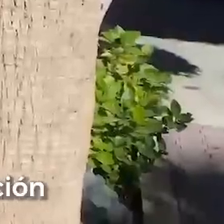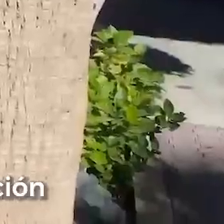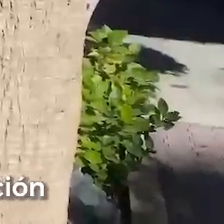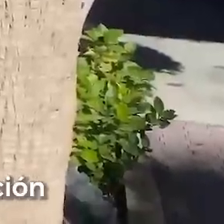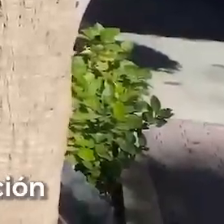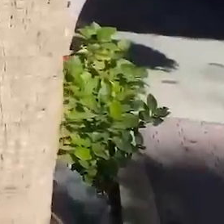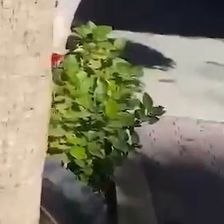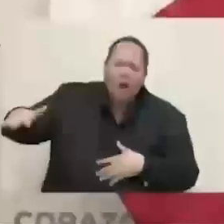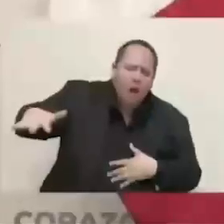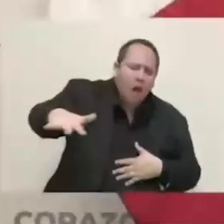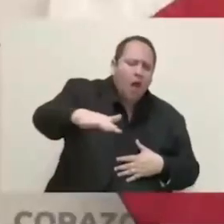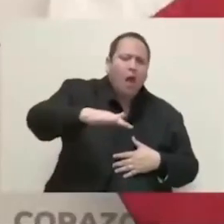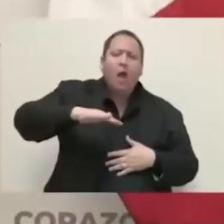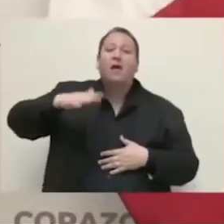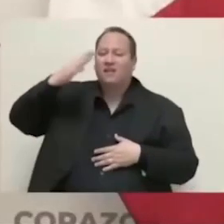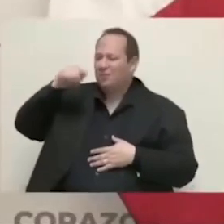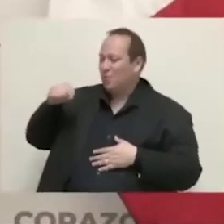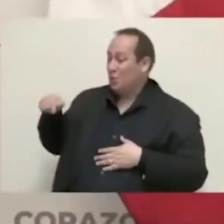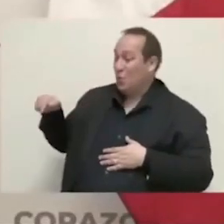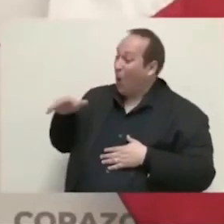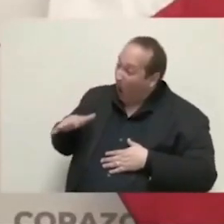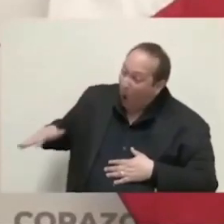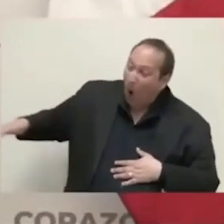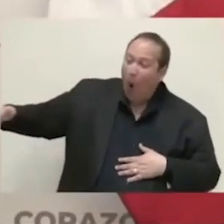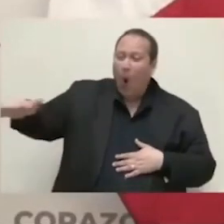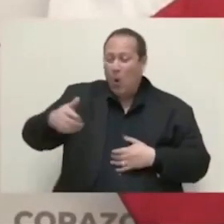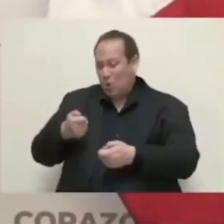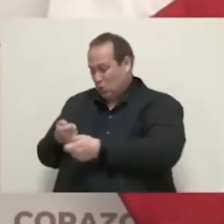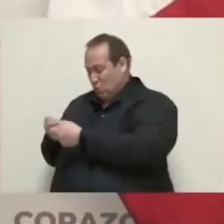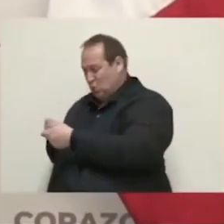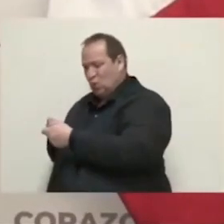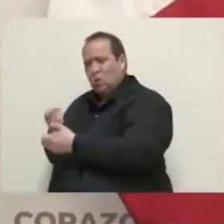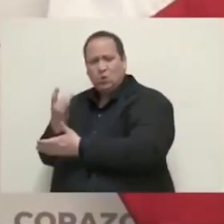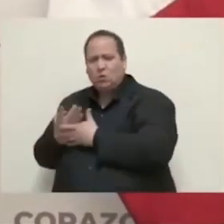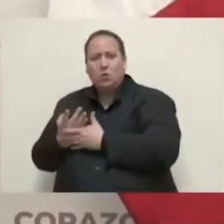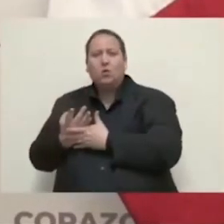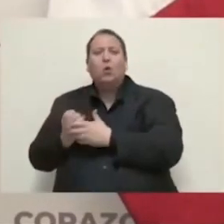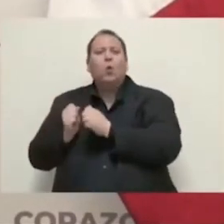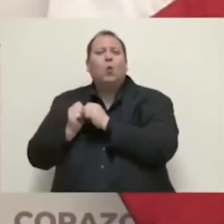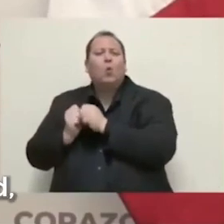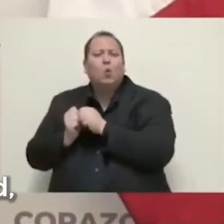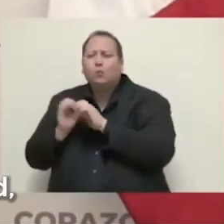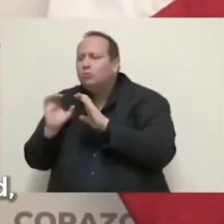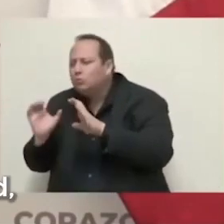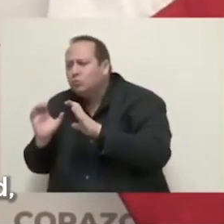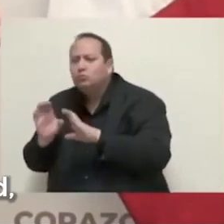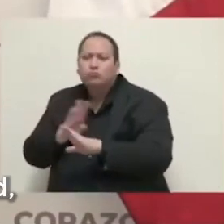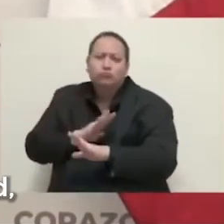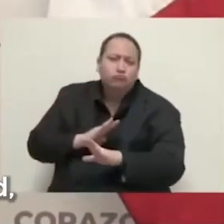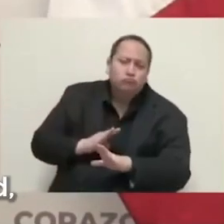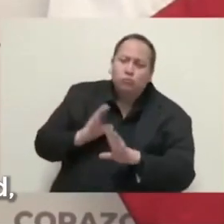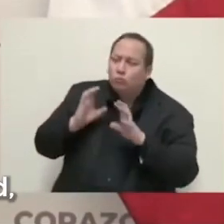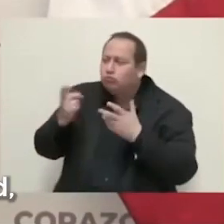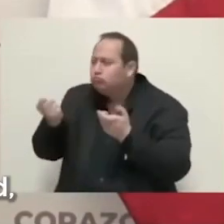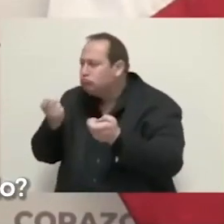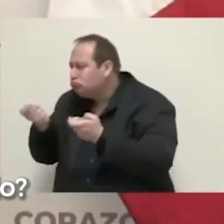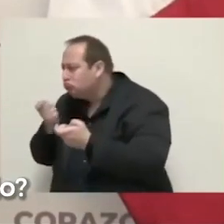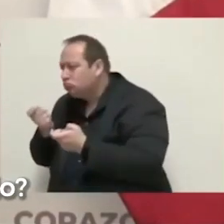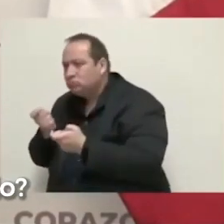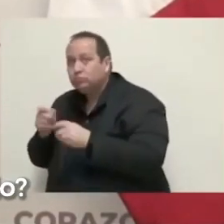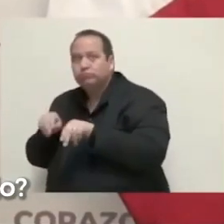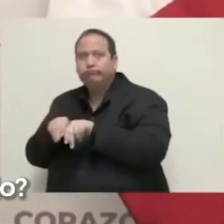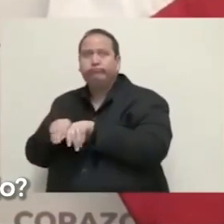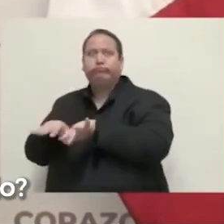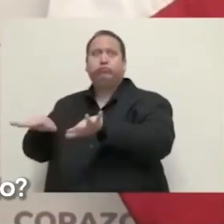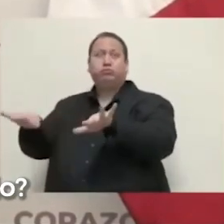la población está consciente de que no todo es fumigar. Si no hay acciones conjuntas con el municipio, con la comunidad, esto